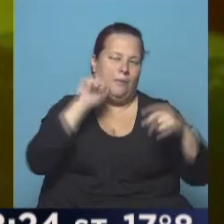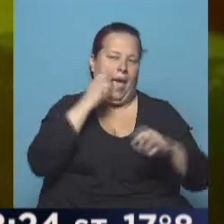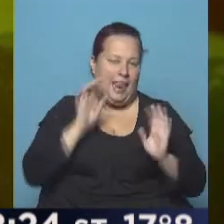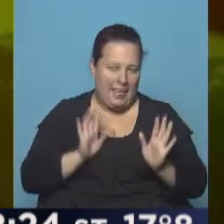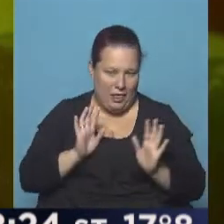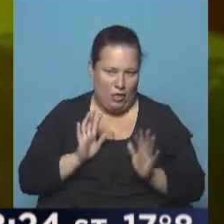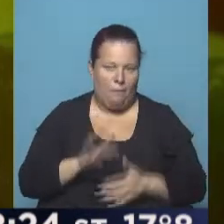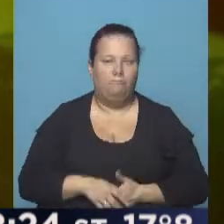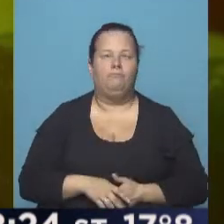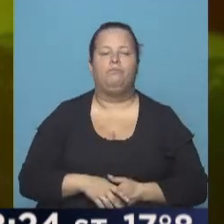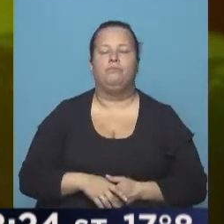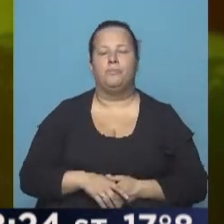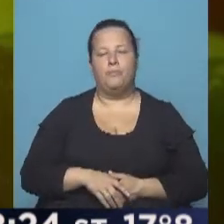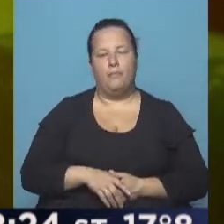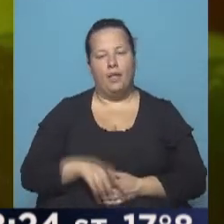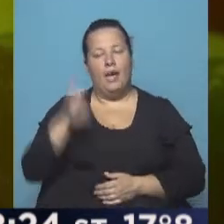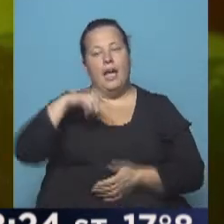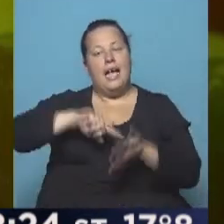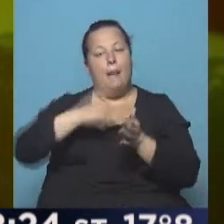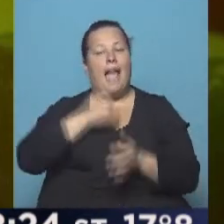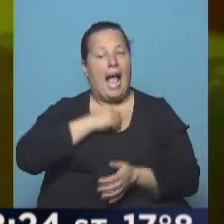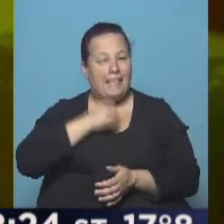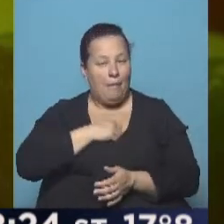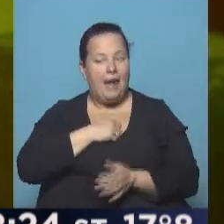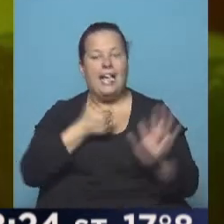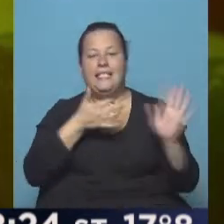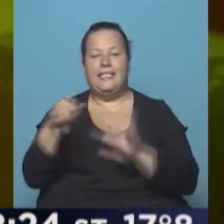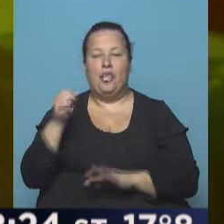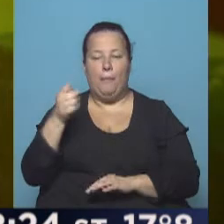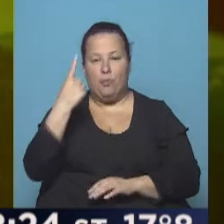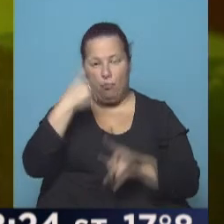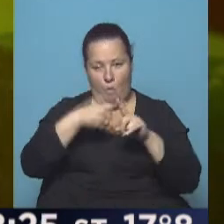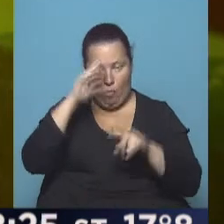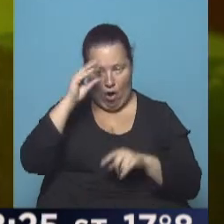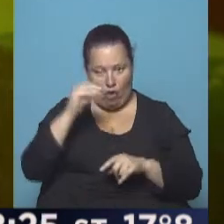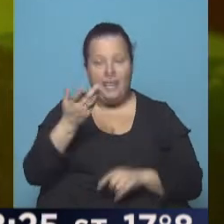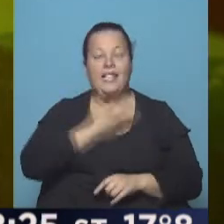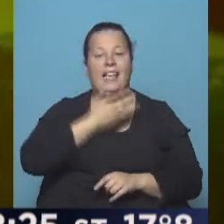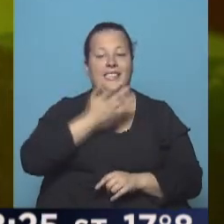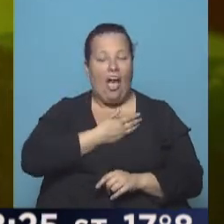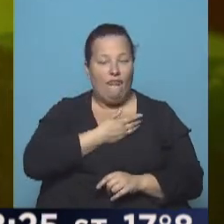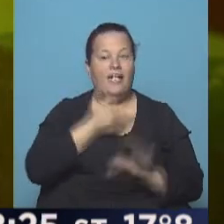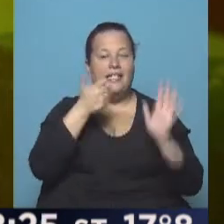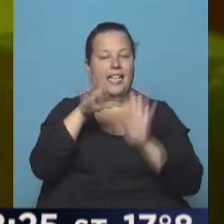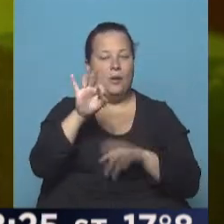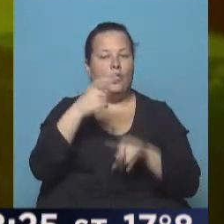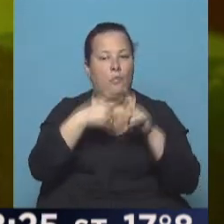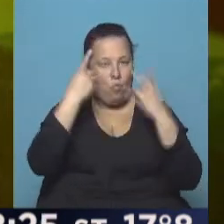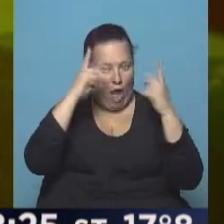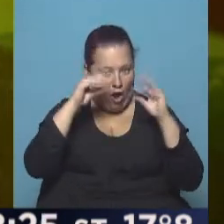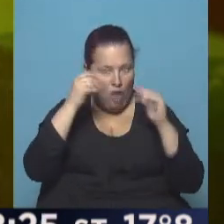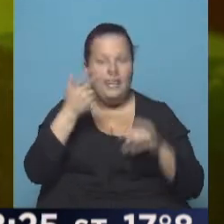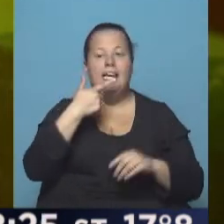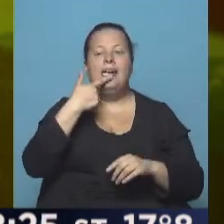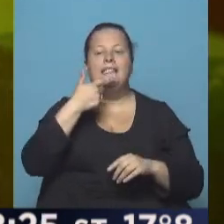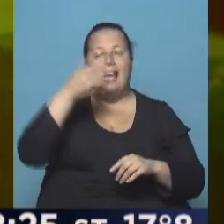atractivas. En la capital de Catamarca son 600 pesos por noche, en Santa Fe 650 por noche y en Santa